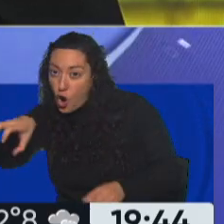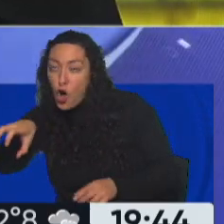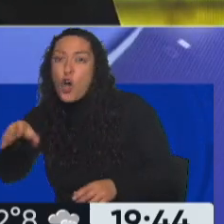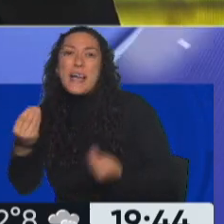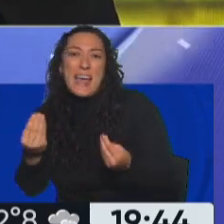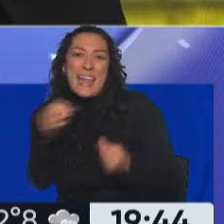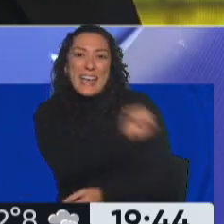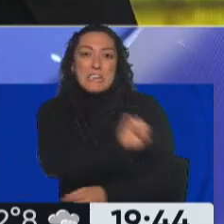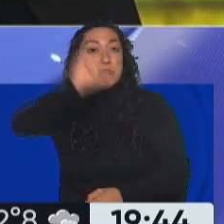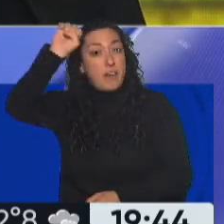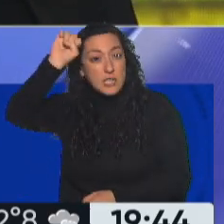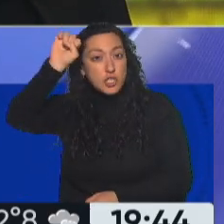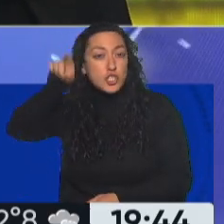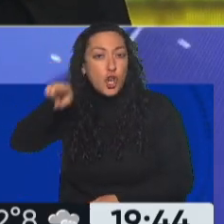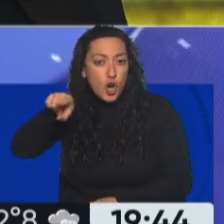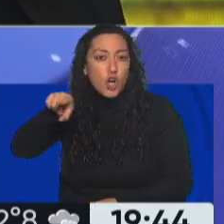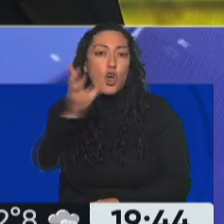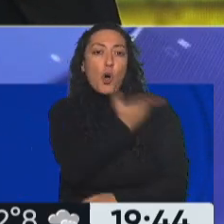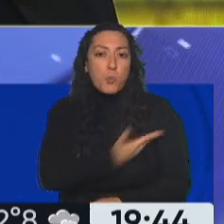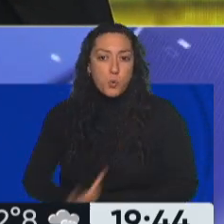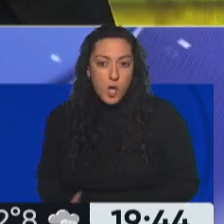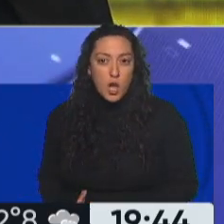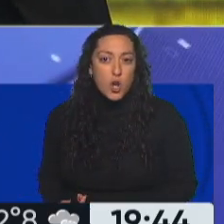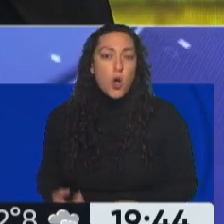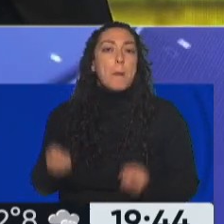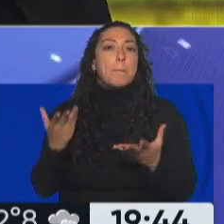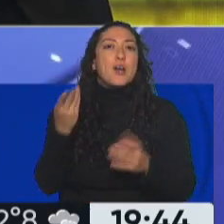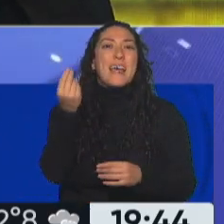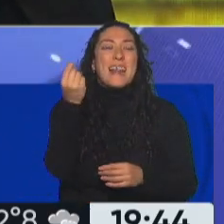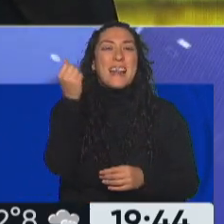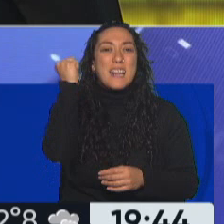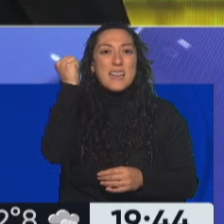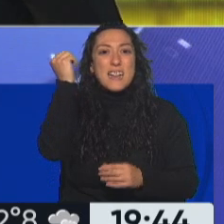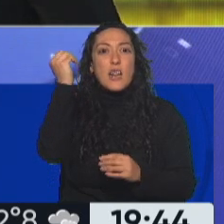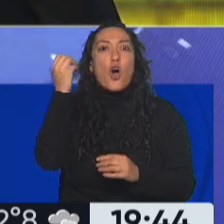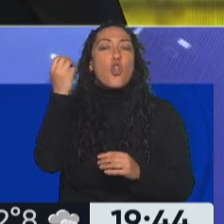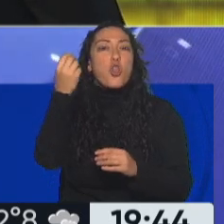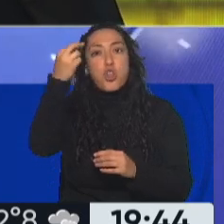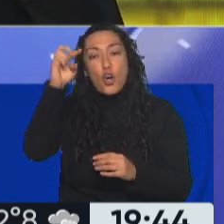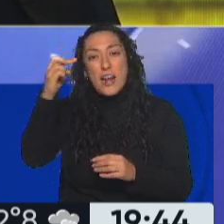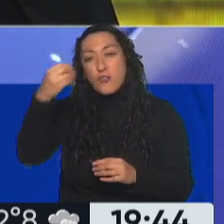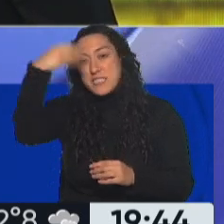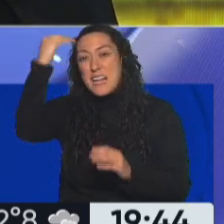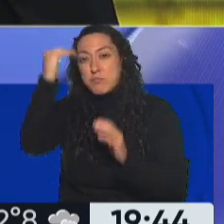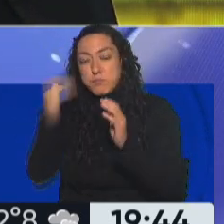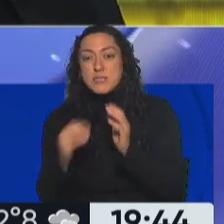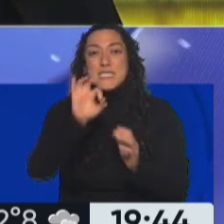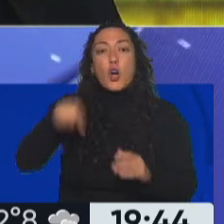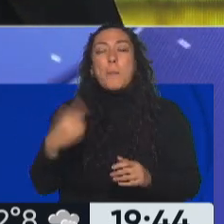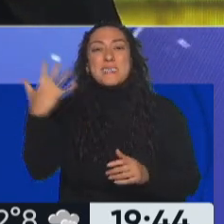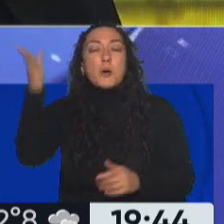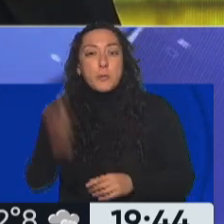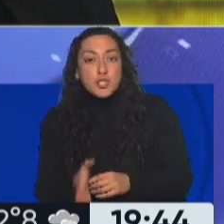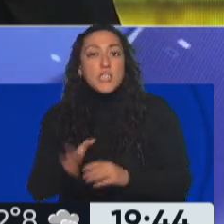inflación que lleva a cabo el gobierno mediante las microdevaluaciones del dólar oficial y y un 0,5% se compone de la